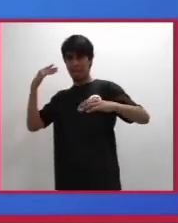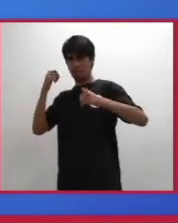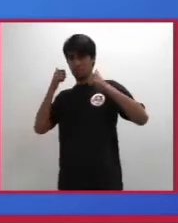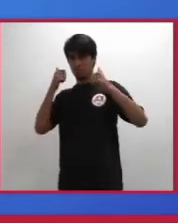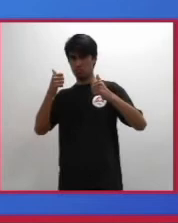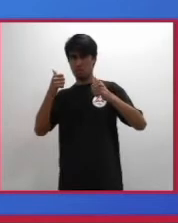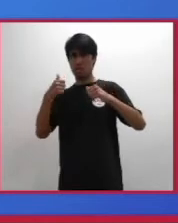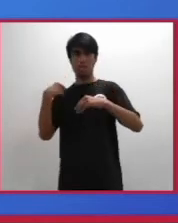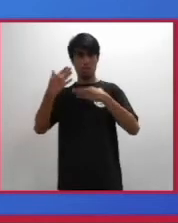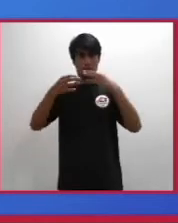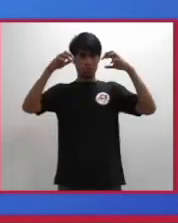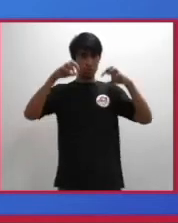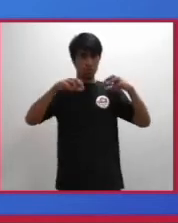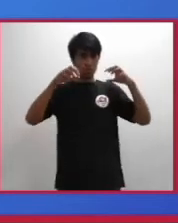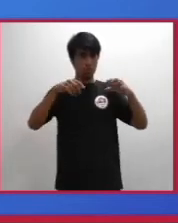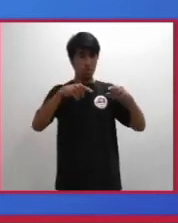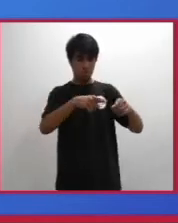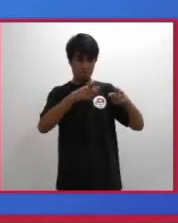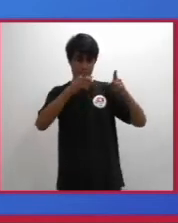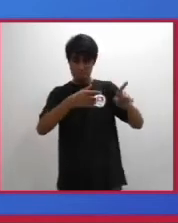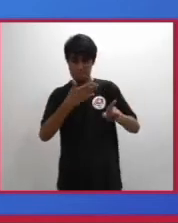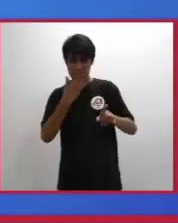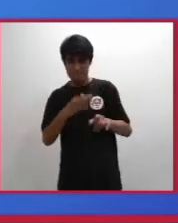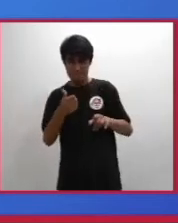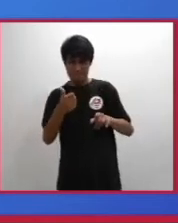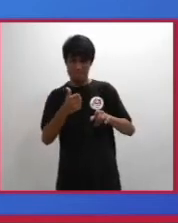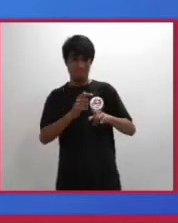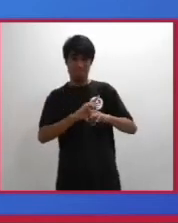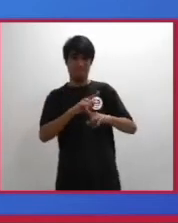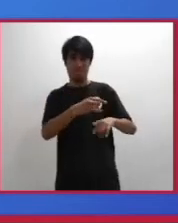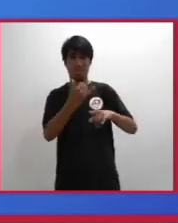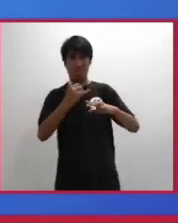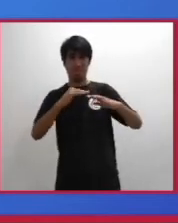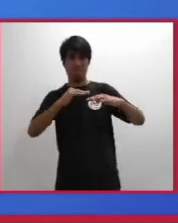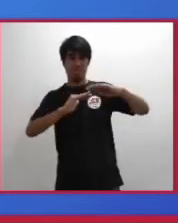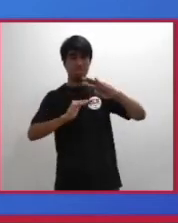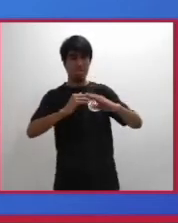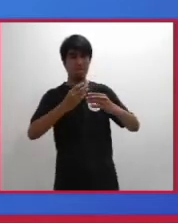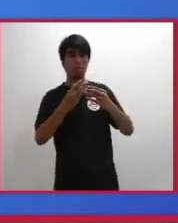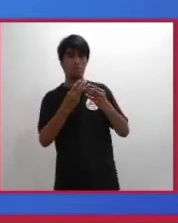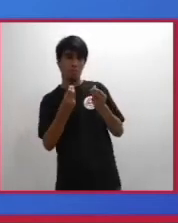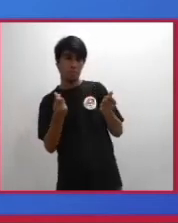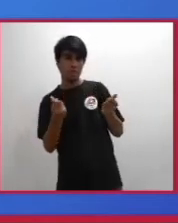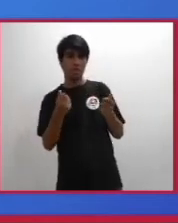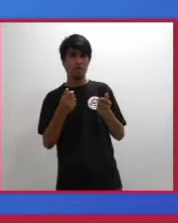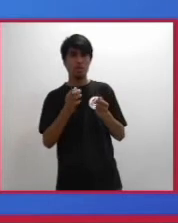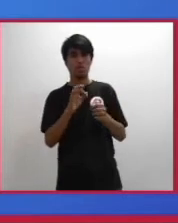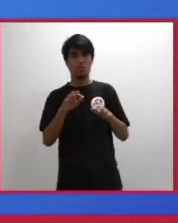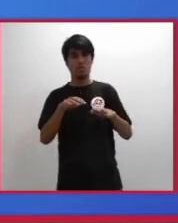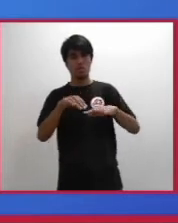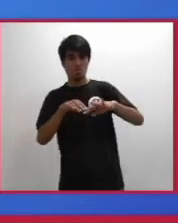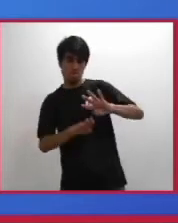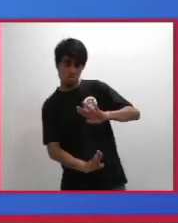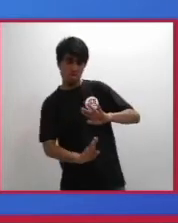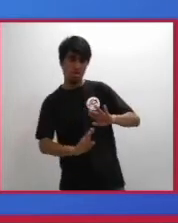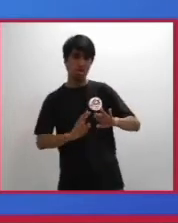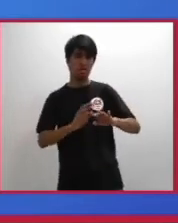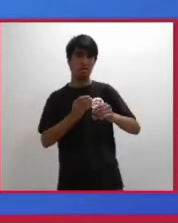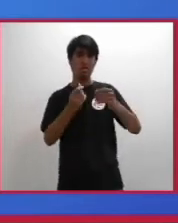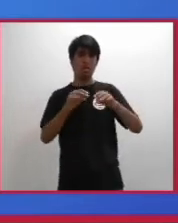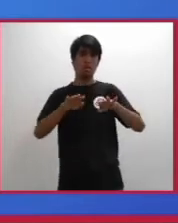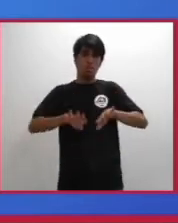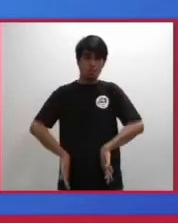de la lluvia. Entonces, como acá puede verse, ya empezó un poco a caer o deteriorarse la